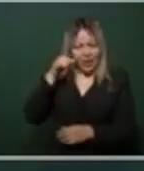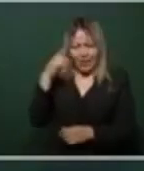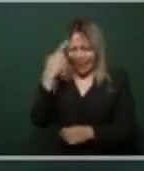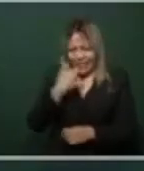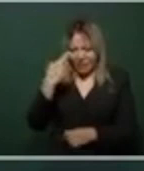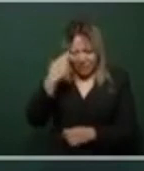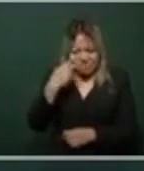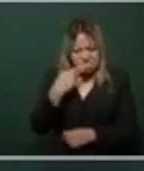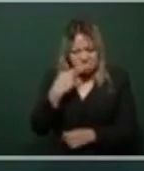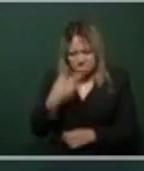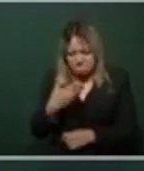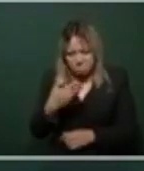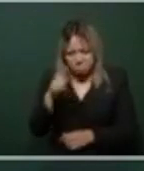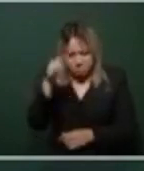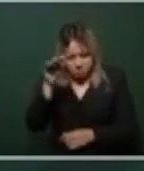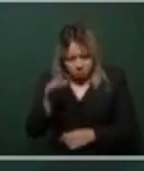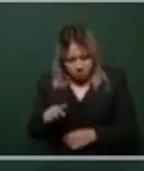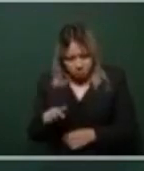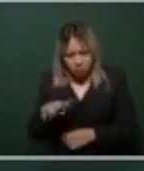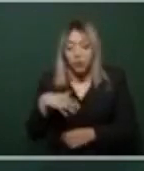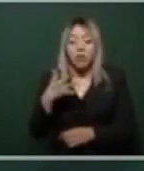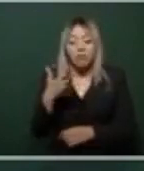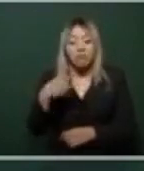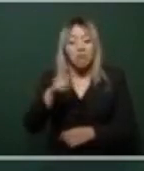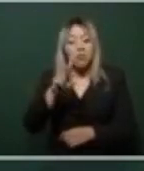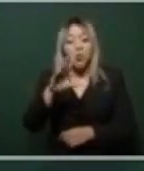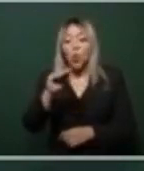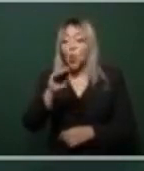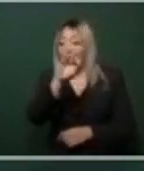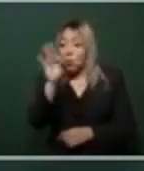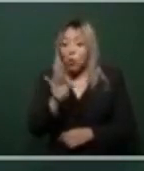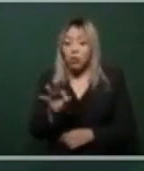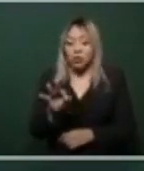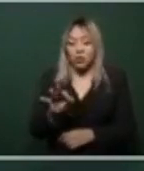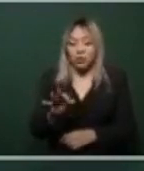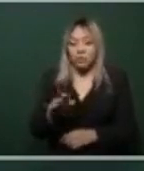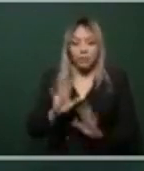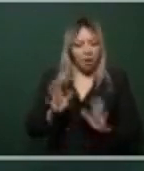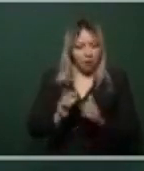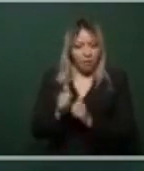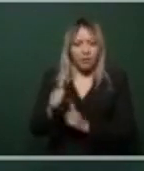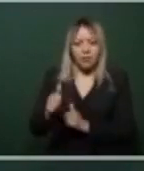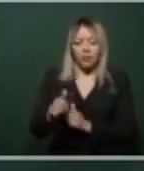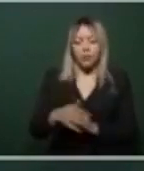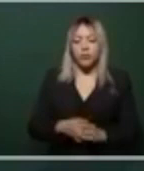llevamos en realidad el 90% de avance.